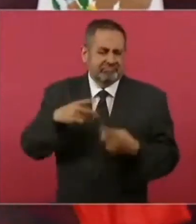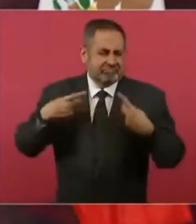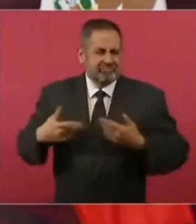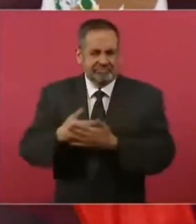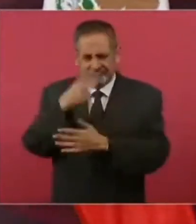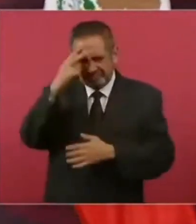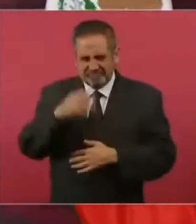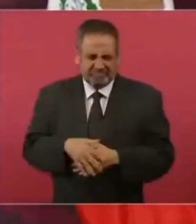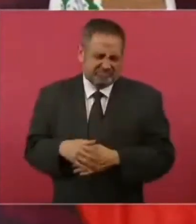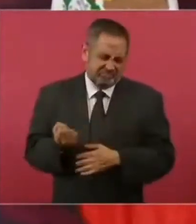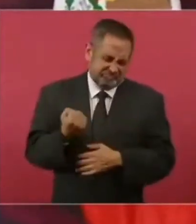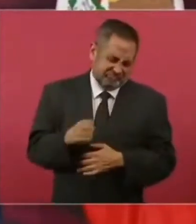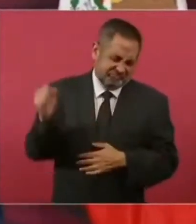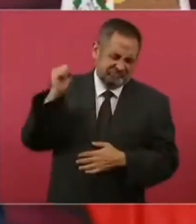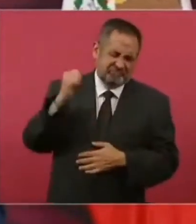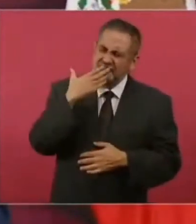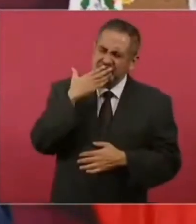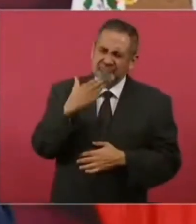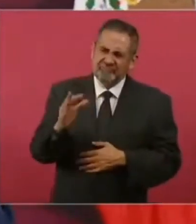mucha pieza.